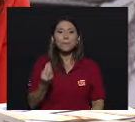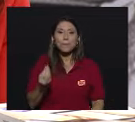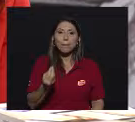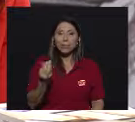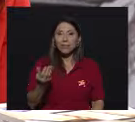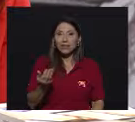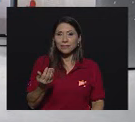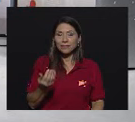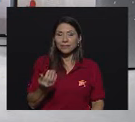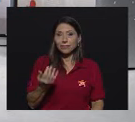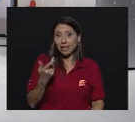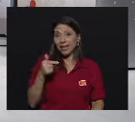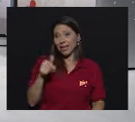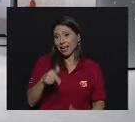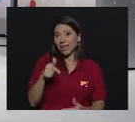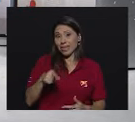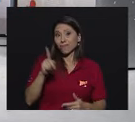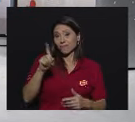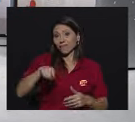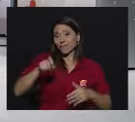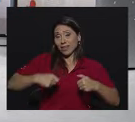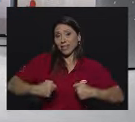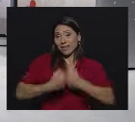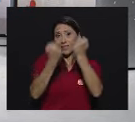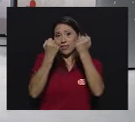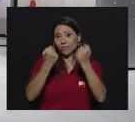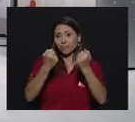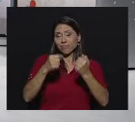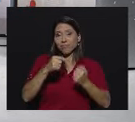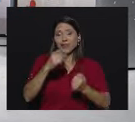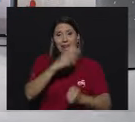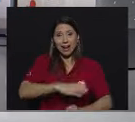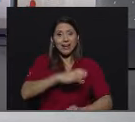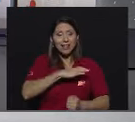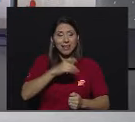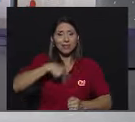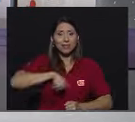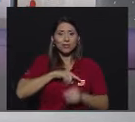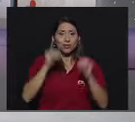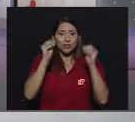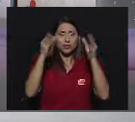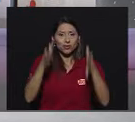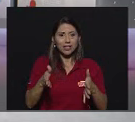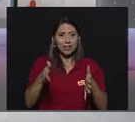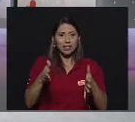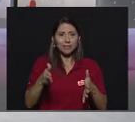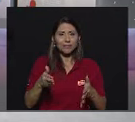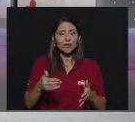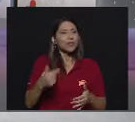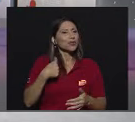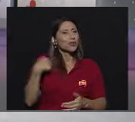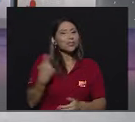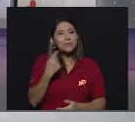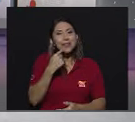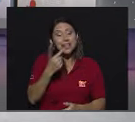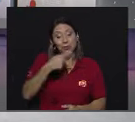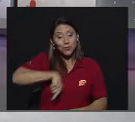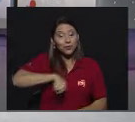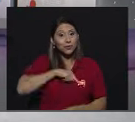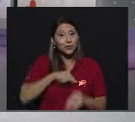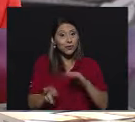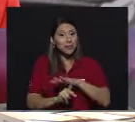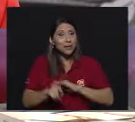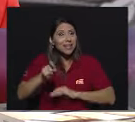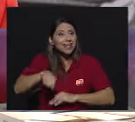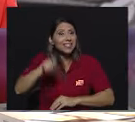Susana, y aquí hay un tema de desafío, que es el tema de la calidad de nuestros docentes. Nosotros, bueno, yo suelo decir que lo que